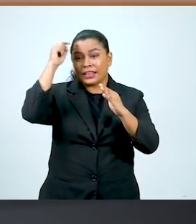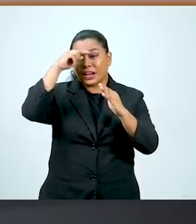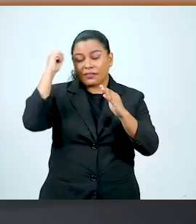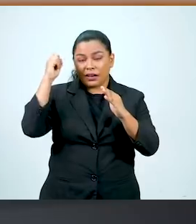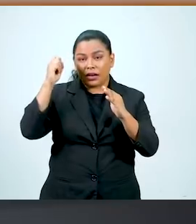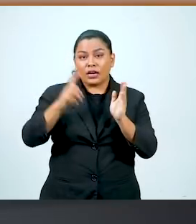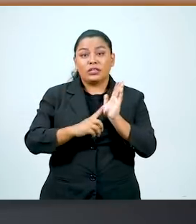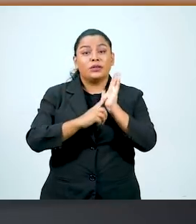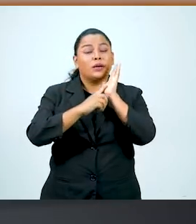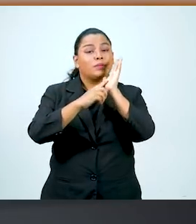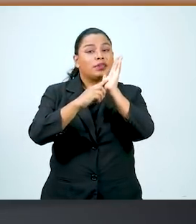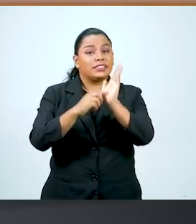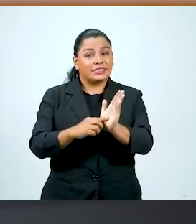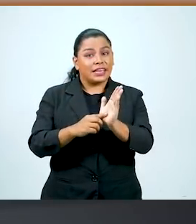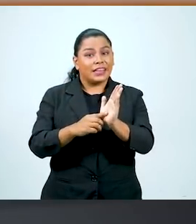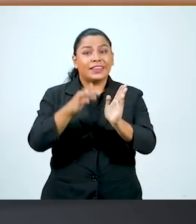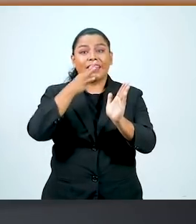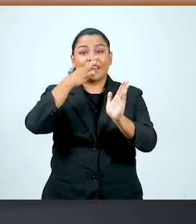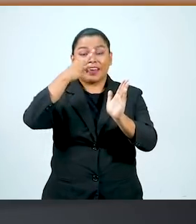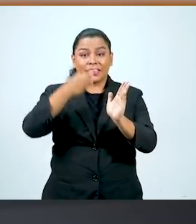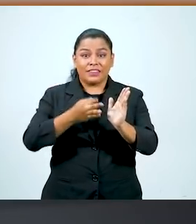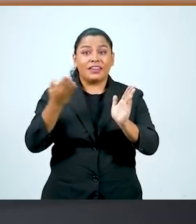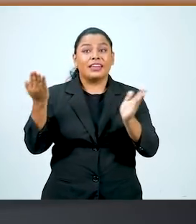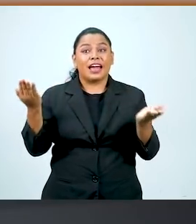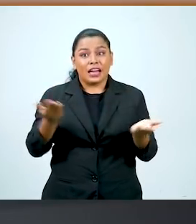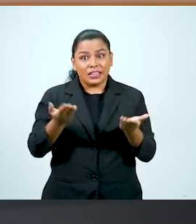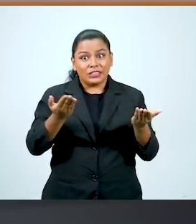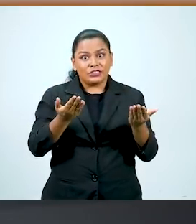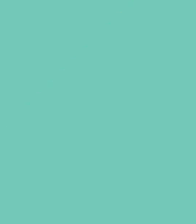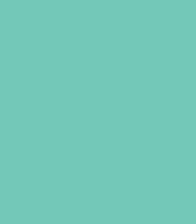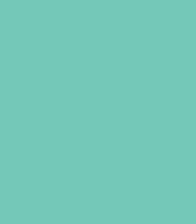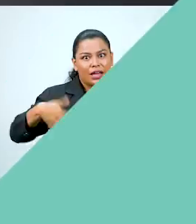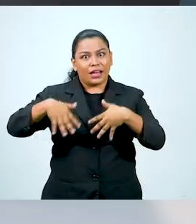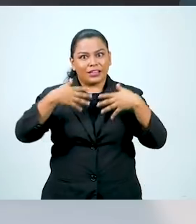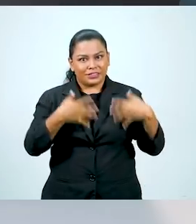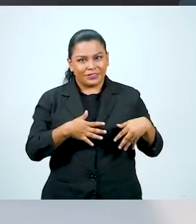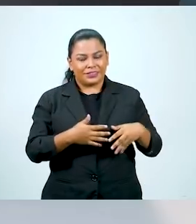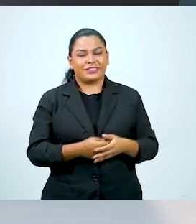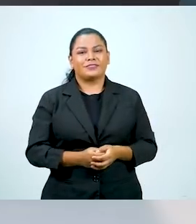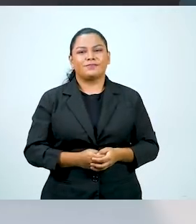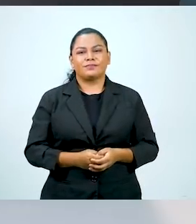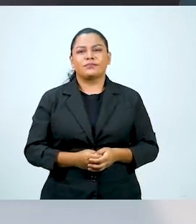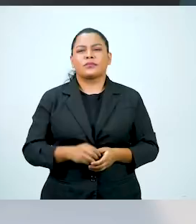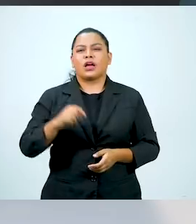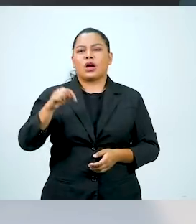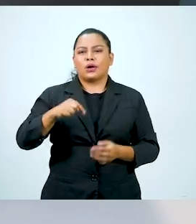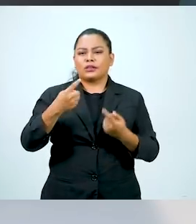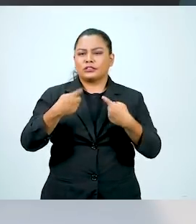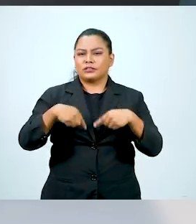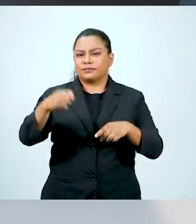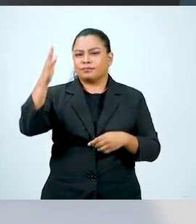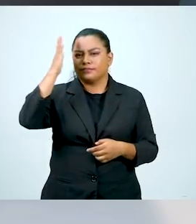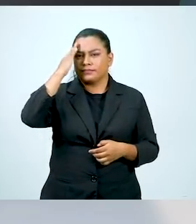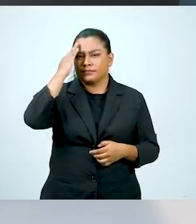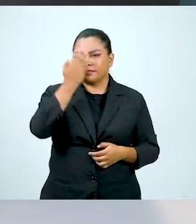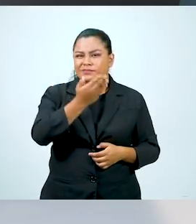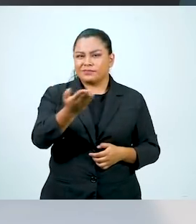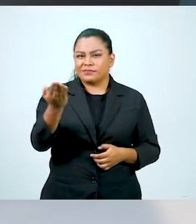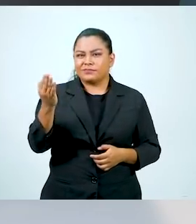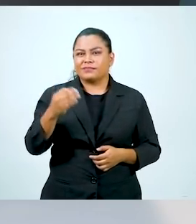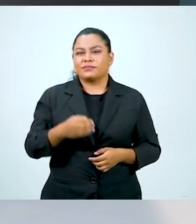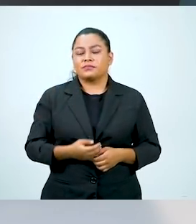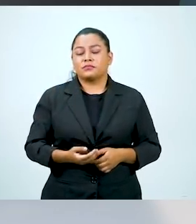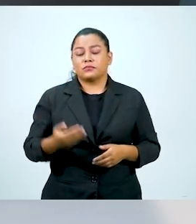deben presentar evidencias de las actividades desarrolladas. Ahora seguiremos conociendo los